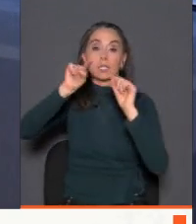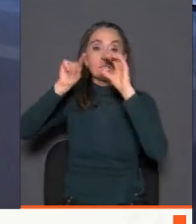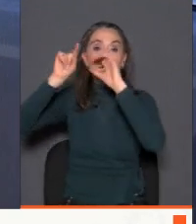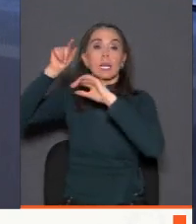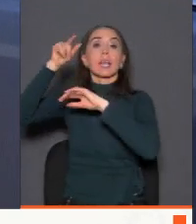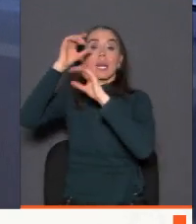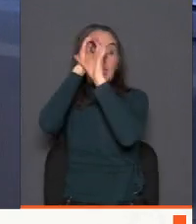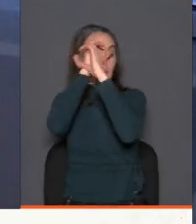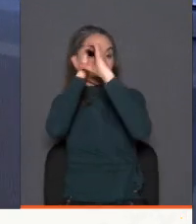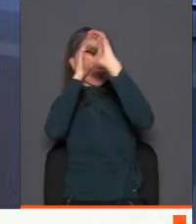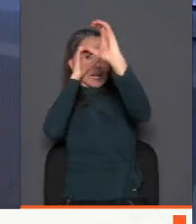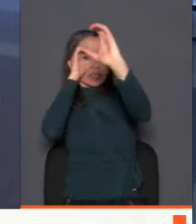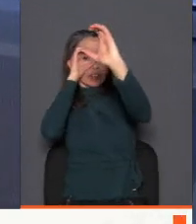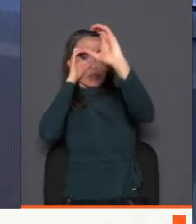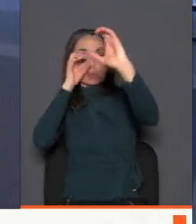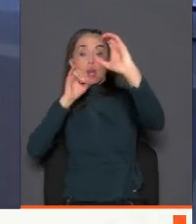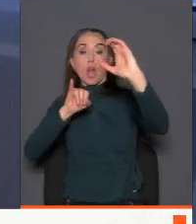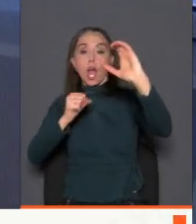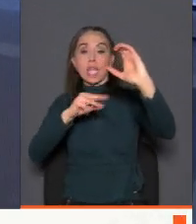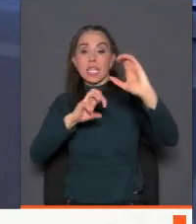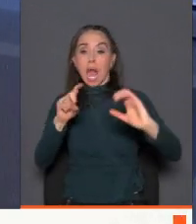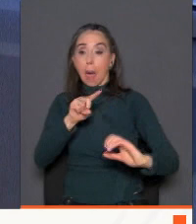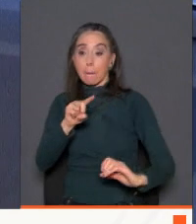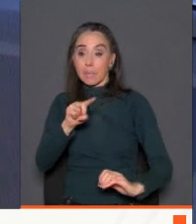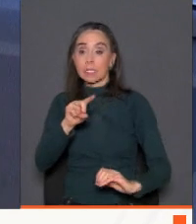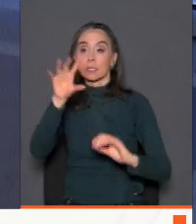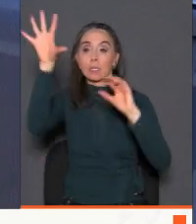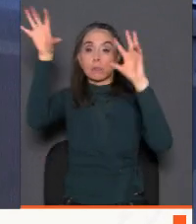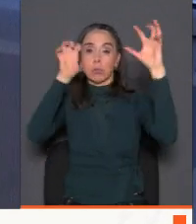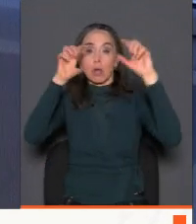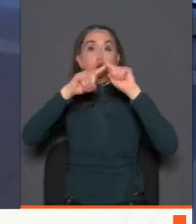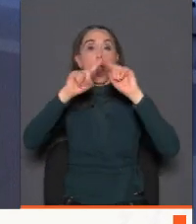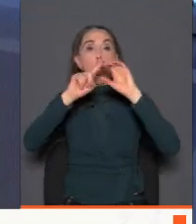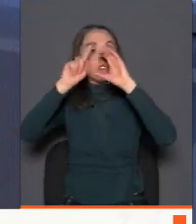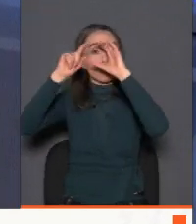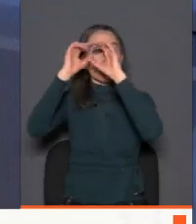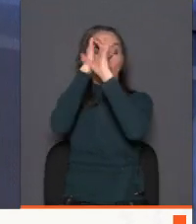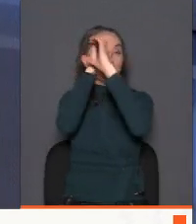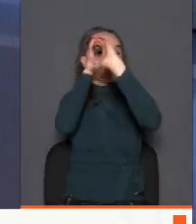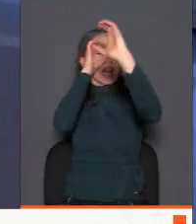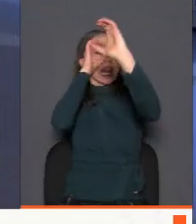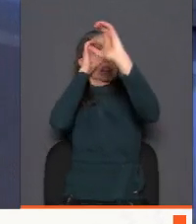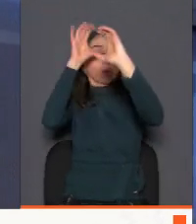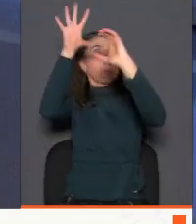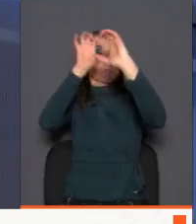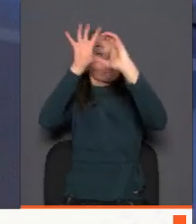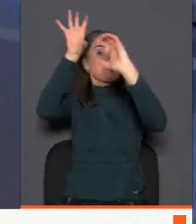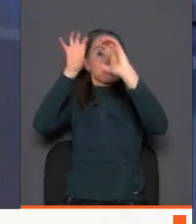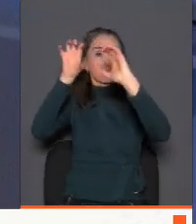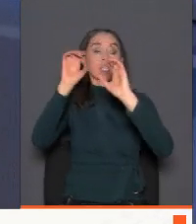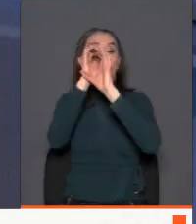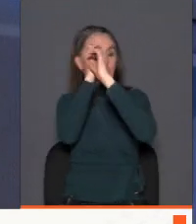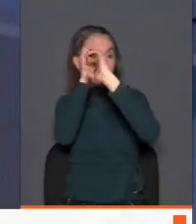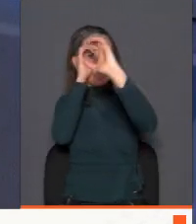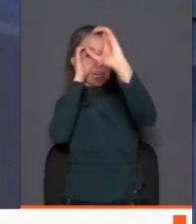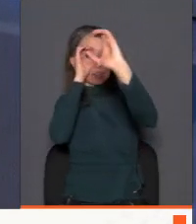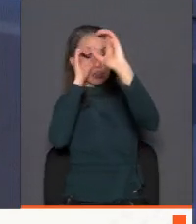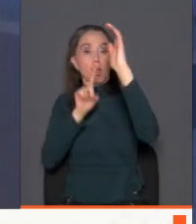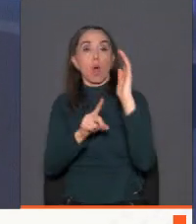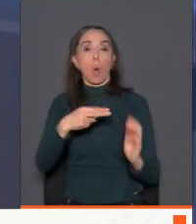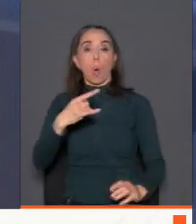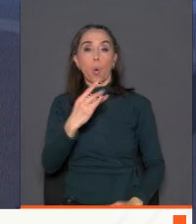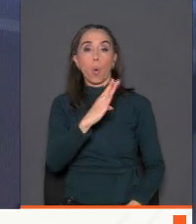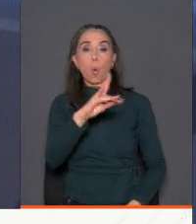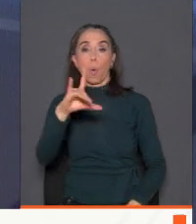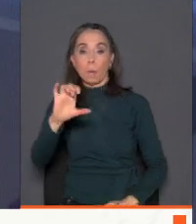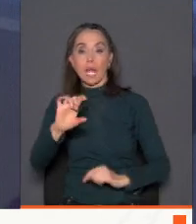Webb. Pero mira, es la misma imagen tomada por distintos telescopios. Acá vemos, por ejemplo, la que tomó el telescopio espacial Hubble, que es el antecesor